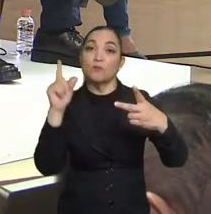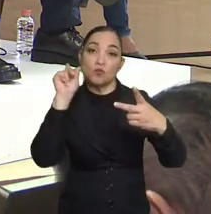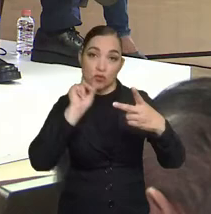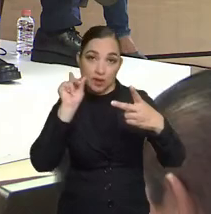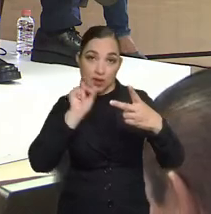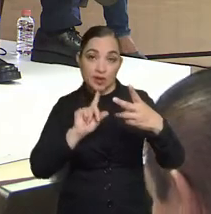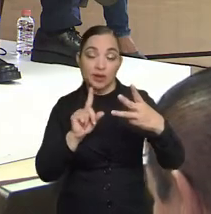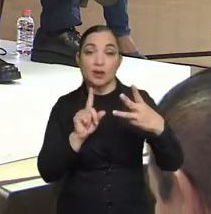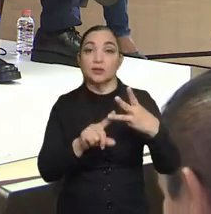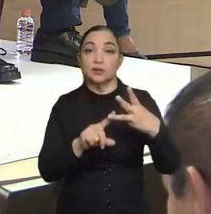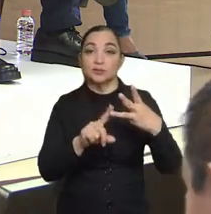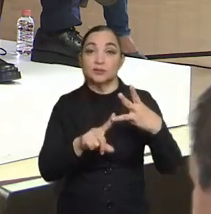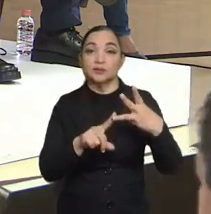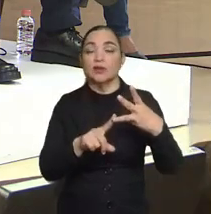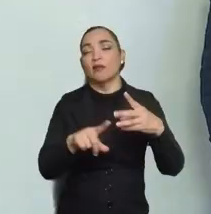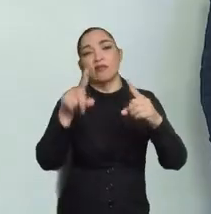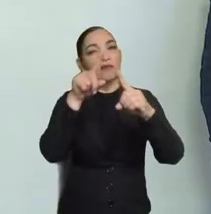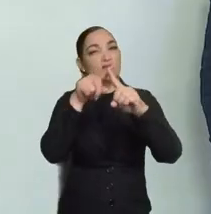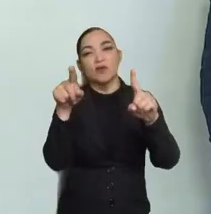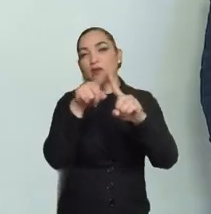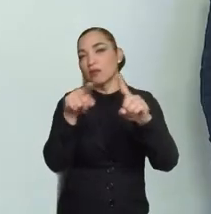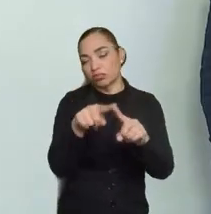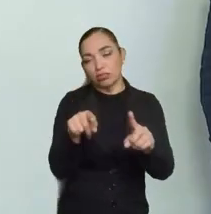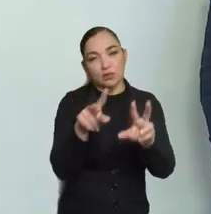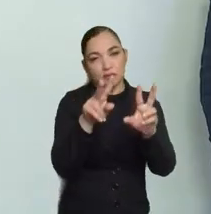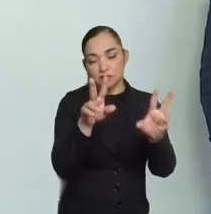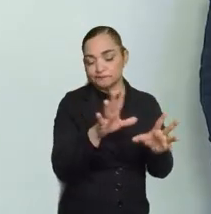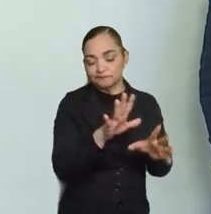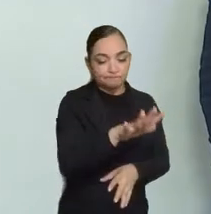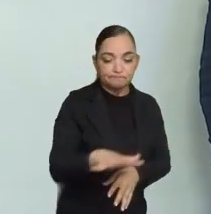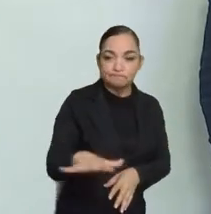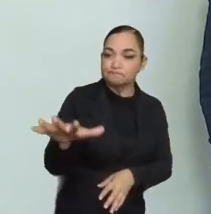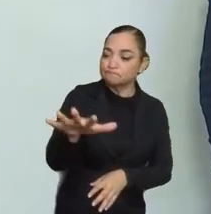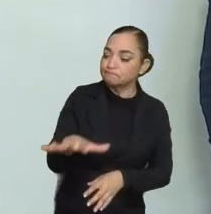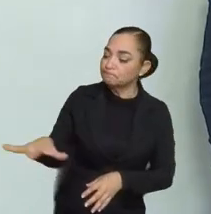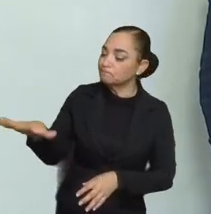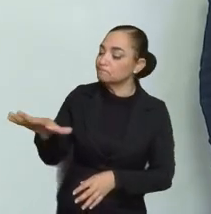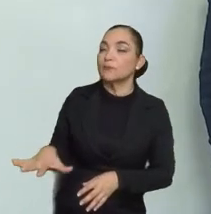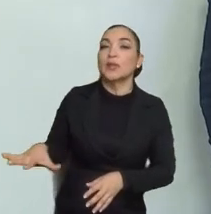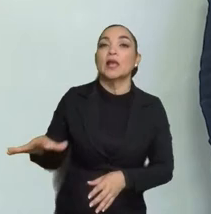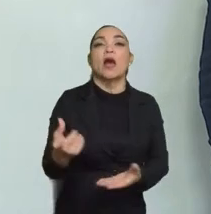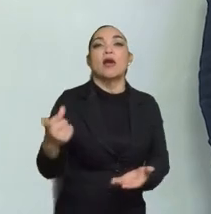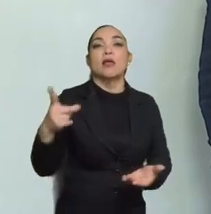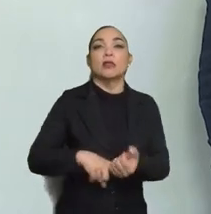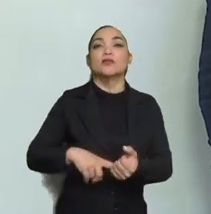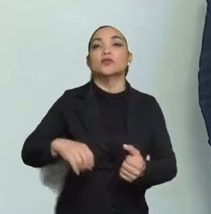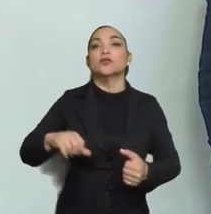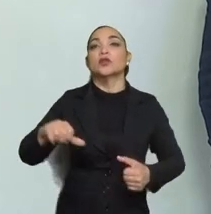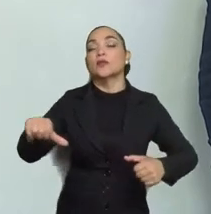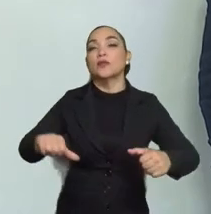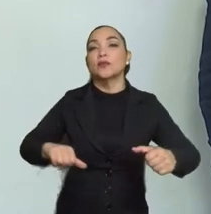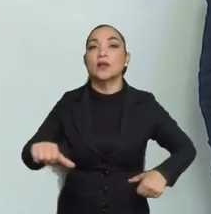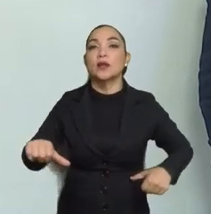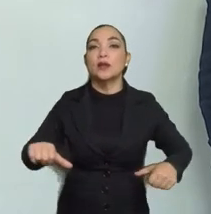en las diferentes áreas de la actividad,